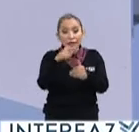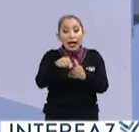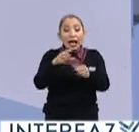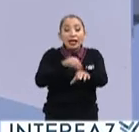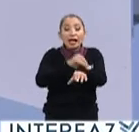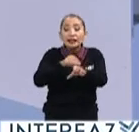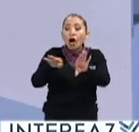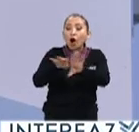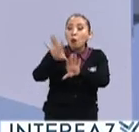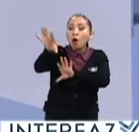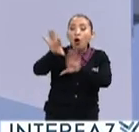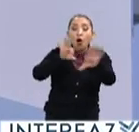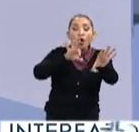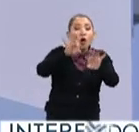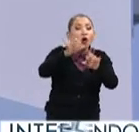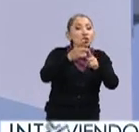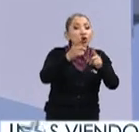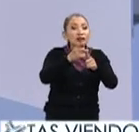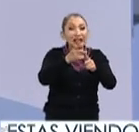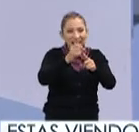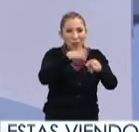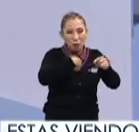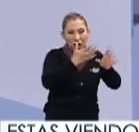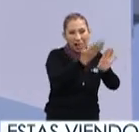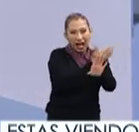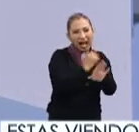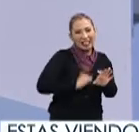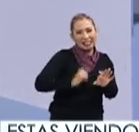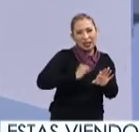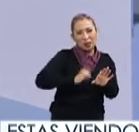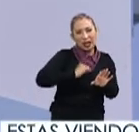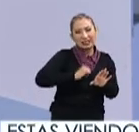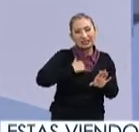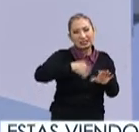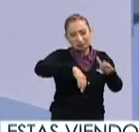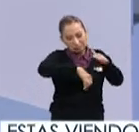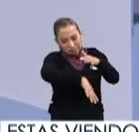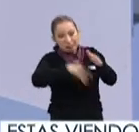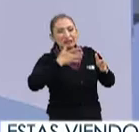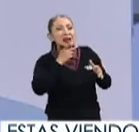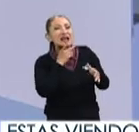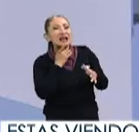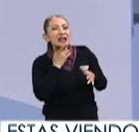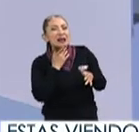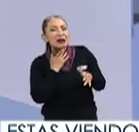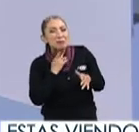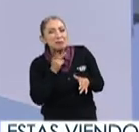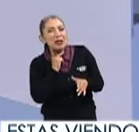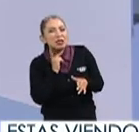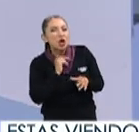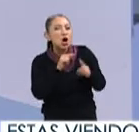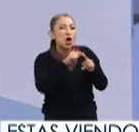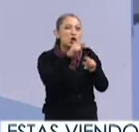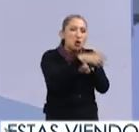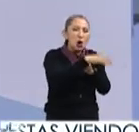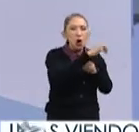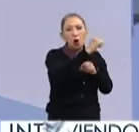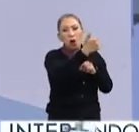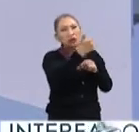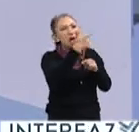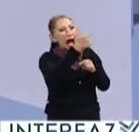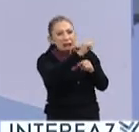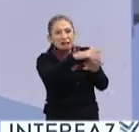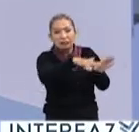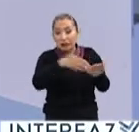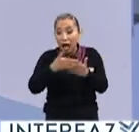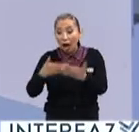de energía fósiles, ¿verdad? Y las fuentes de energía limpia. Y en